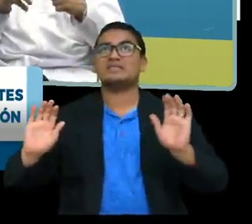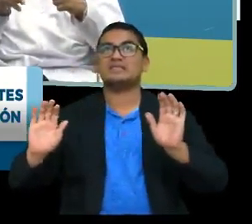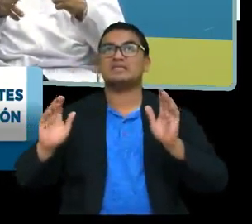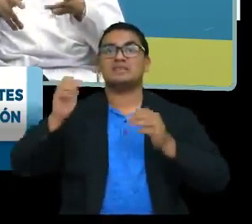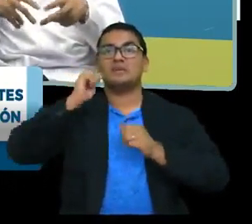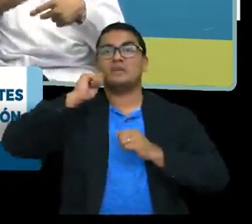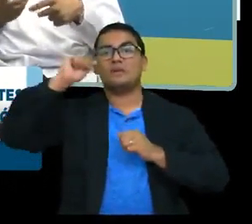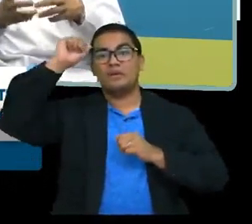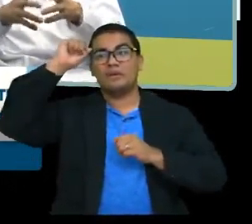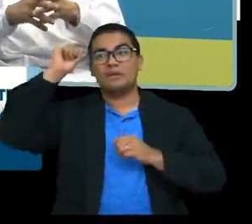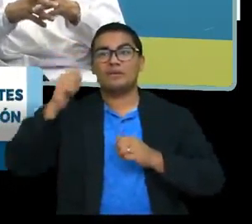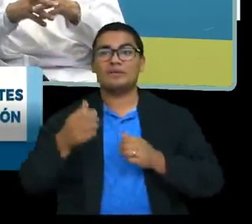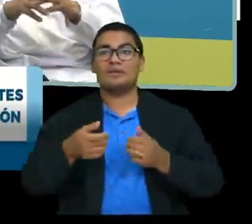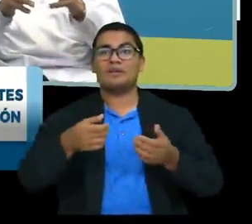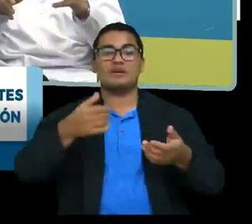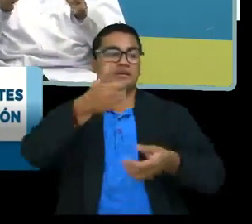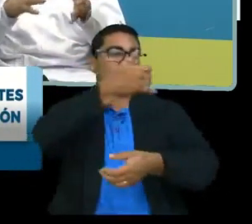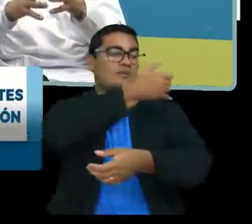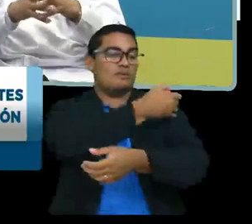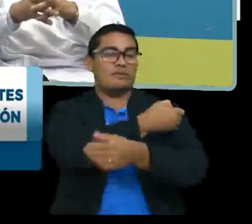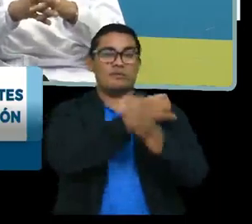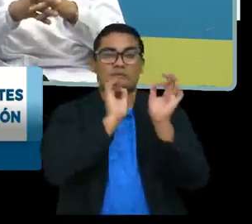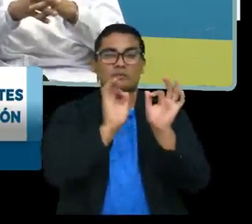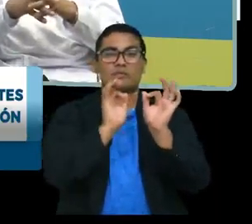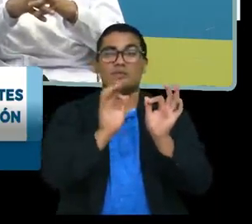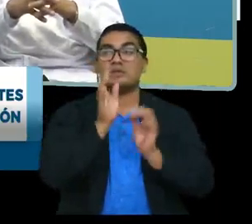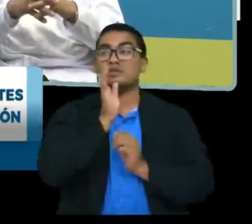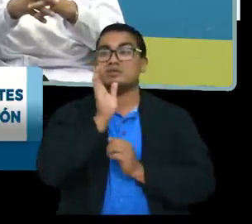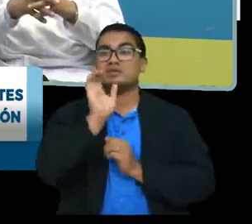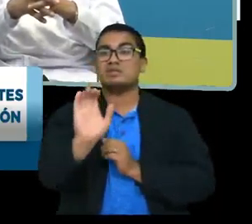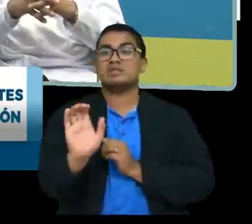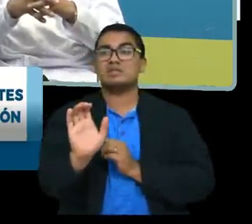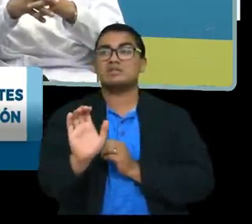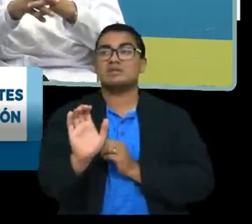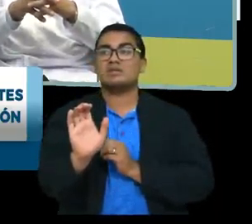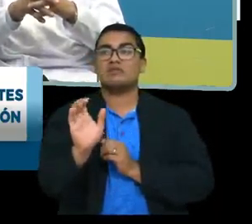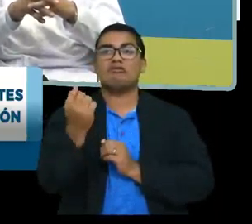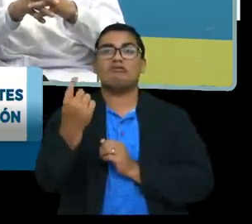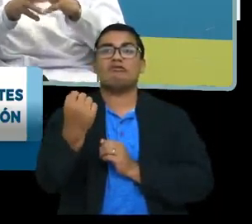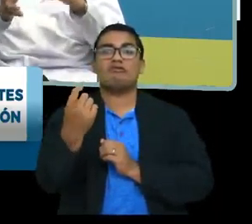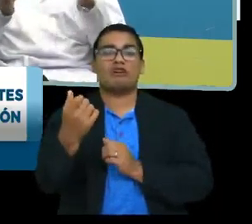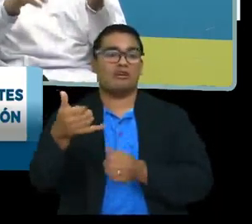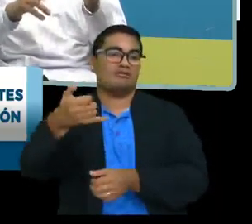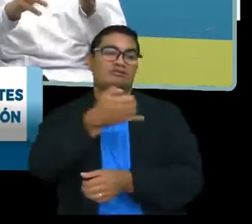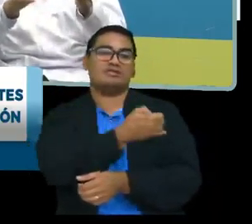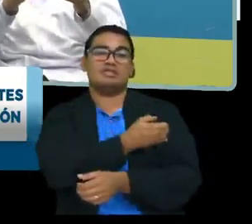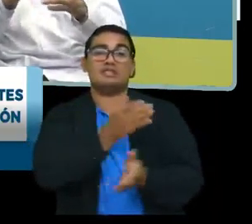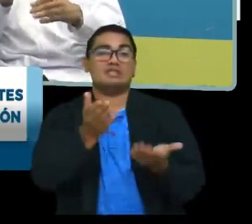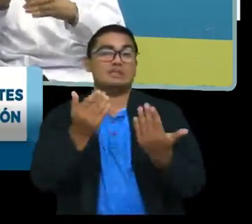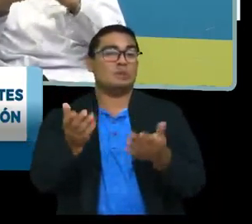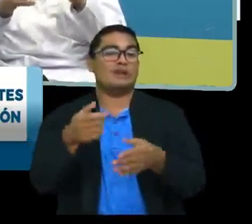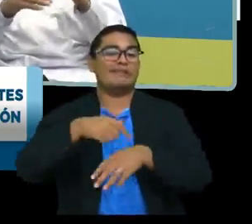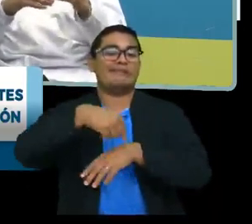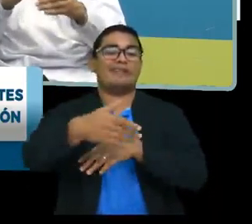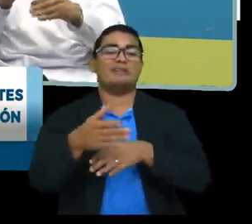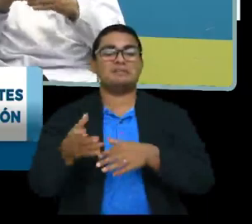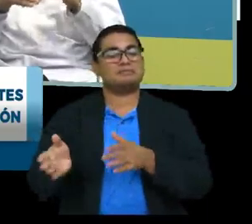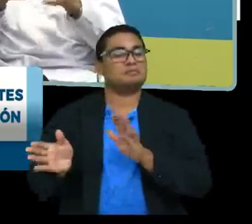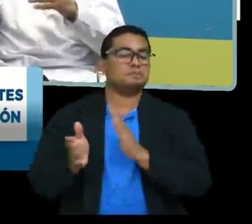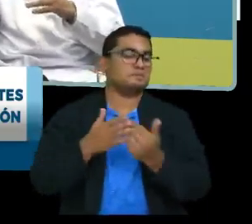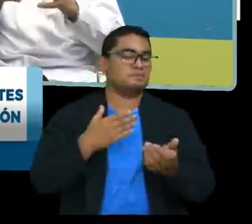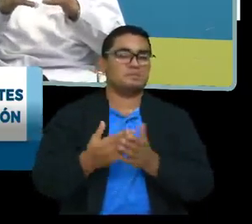adultos, completando esquemas de vacunación. Hay niños que a lo mejor tienen esquema atrasado, que no se pusieron una vacuna, entonces esto hay